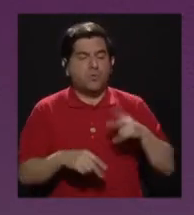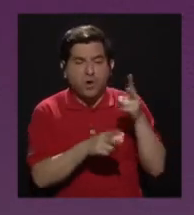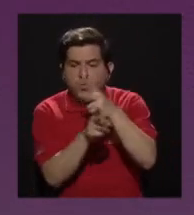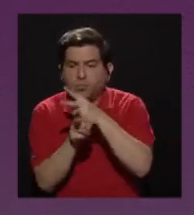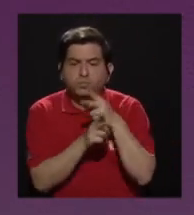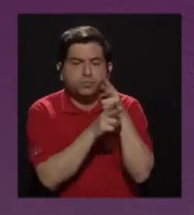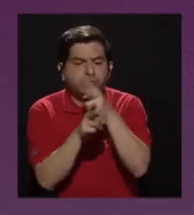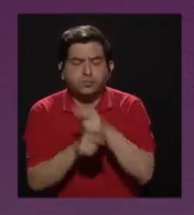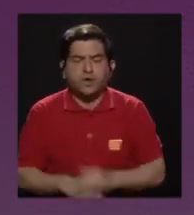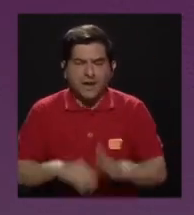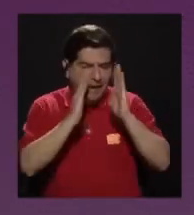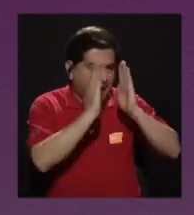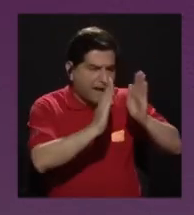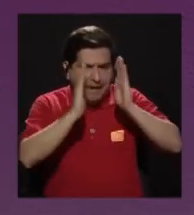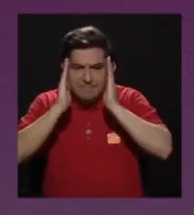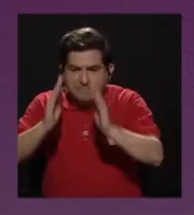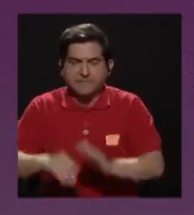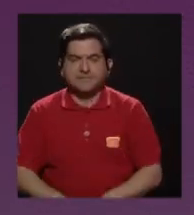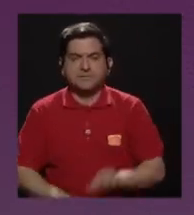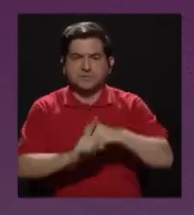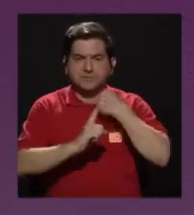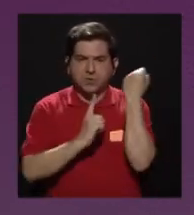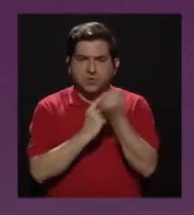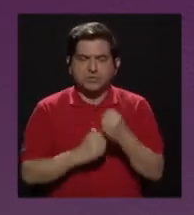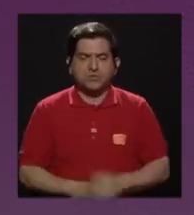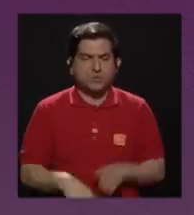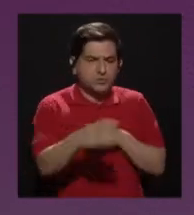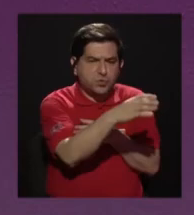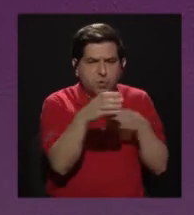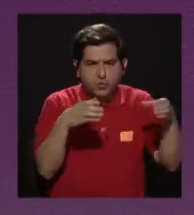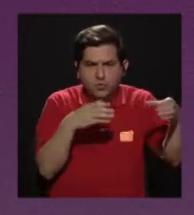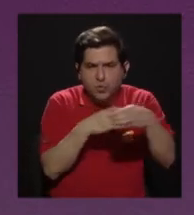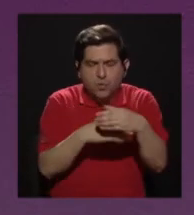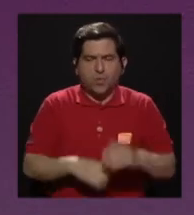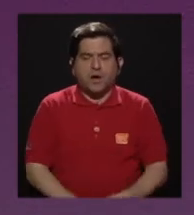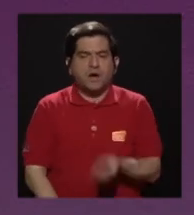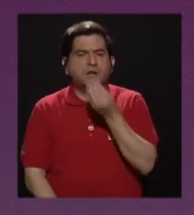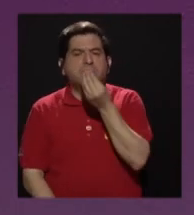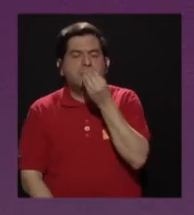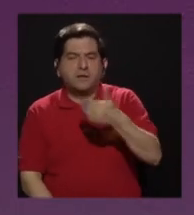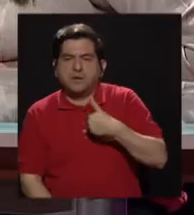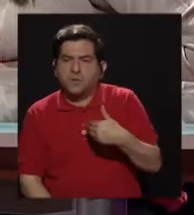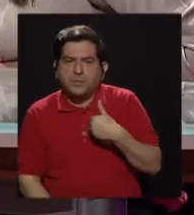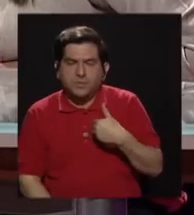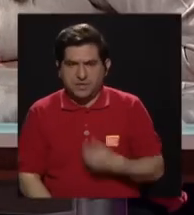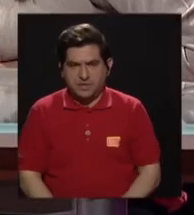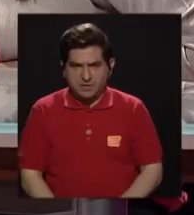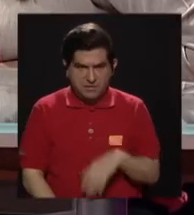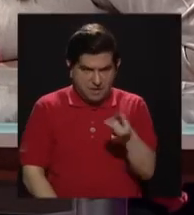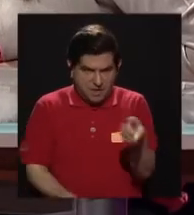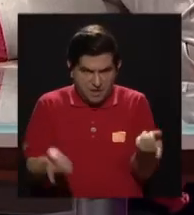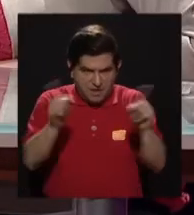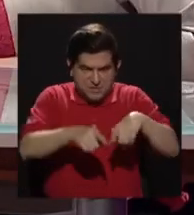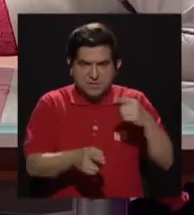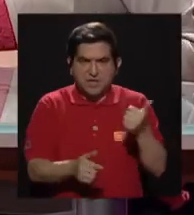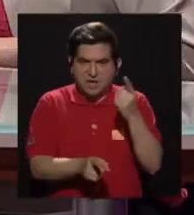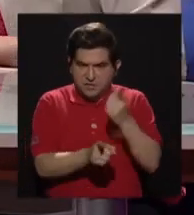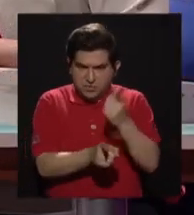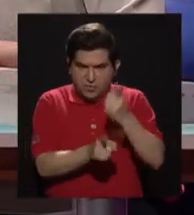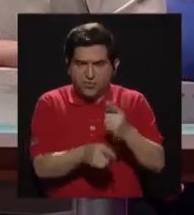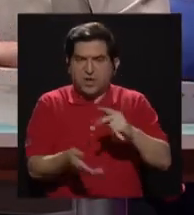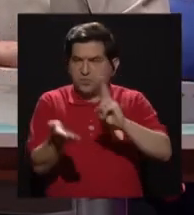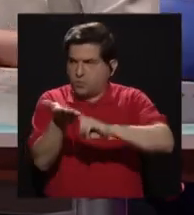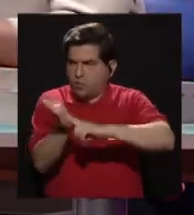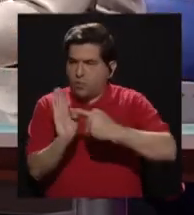supervisar, ver cómo la tratan, si las condiciones del cuartito, del lugar, la comida que recibe son las acordadas en un contrato,